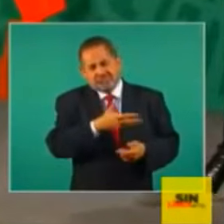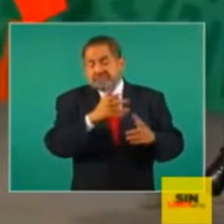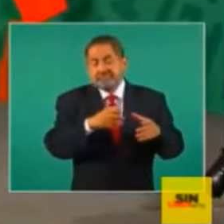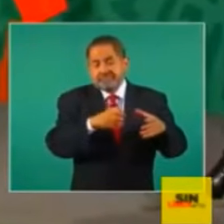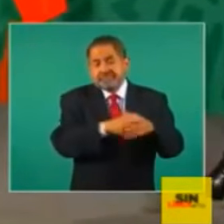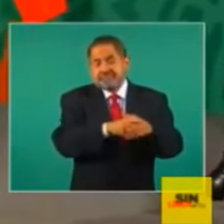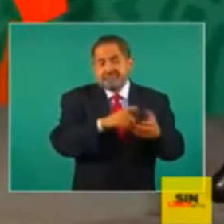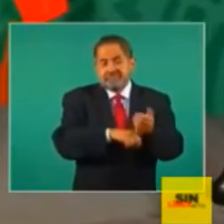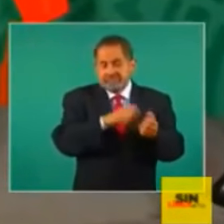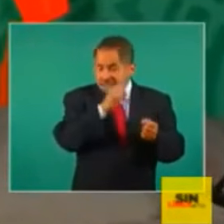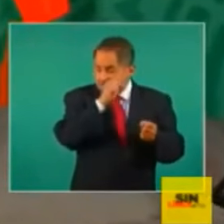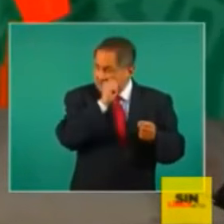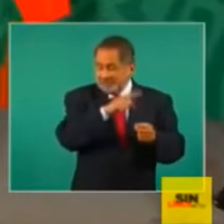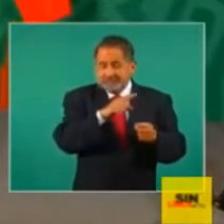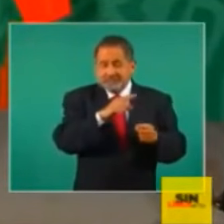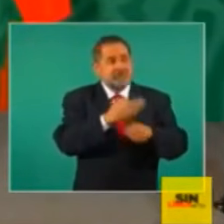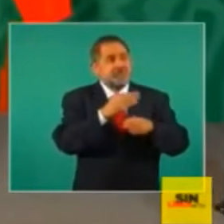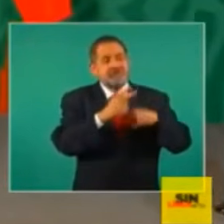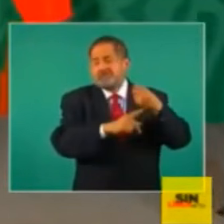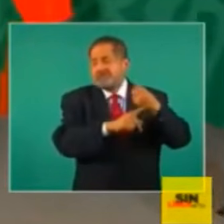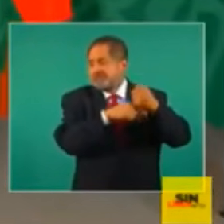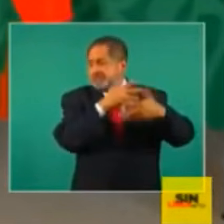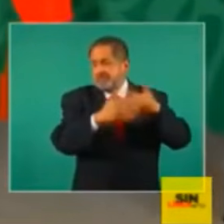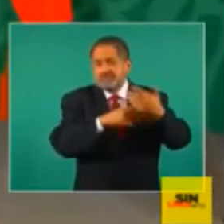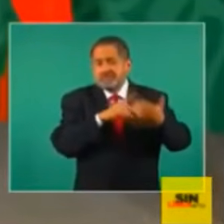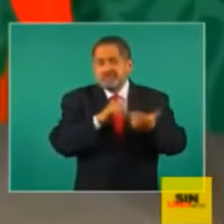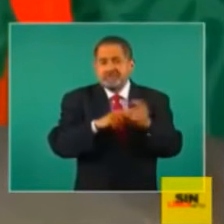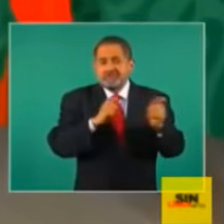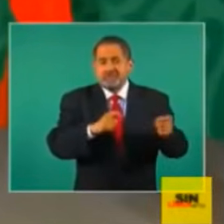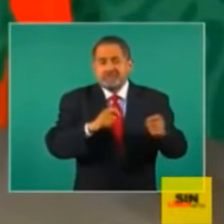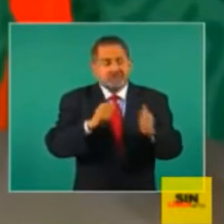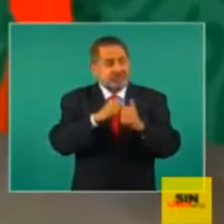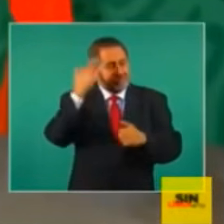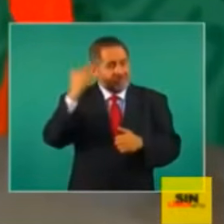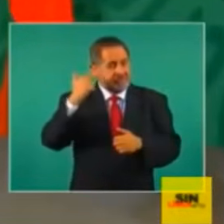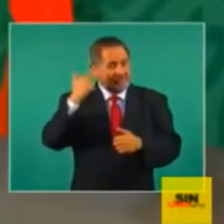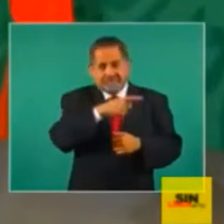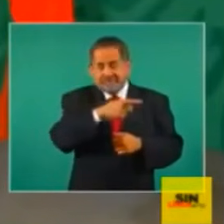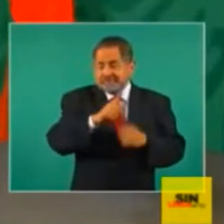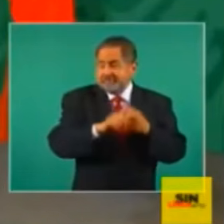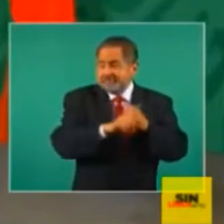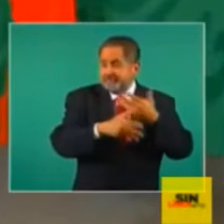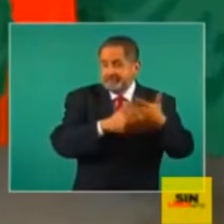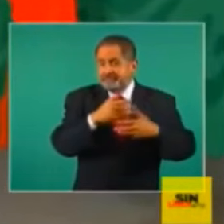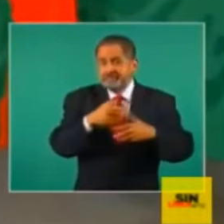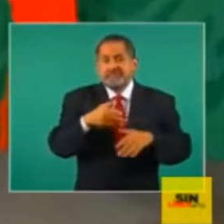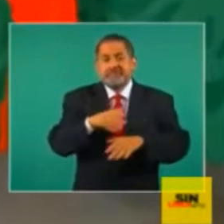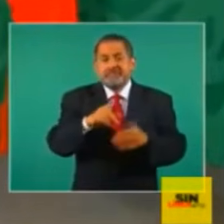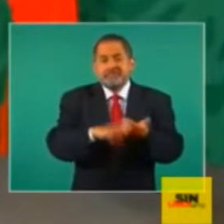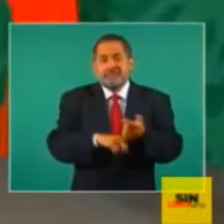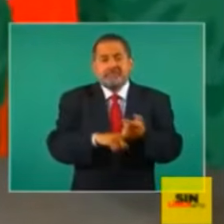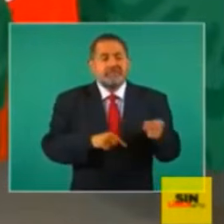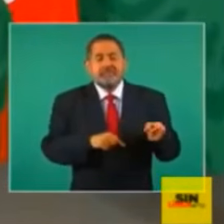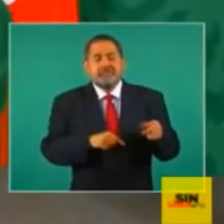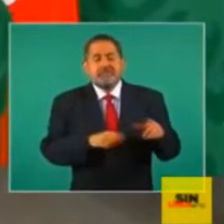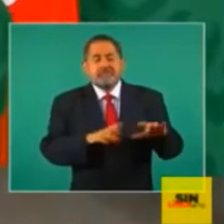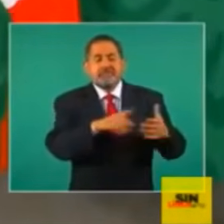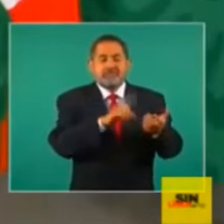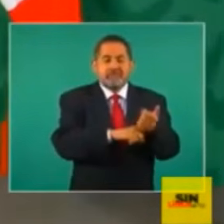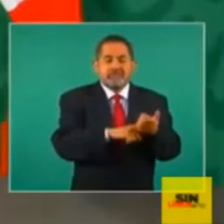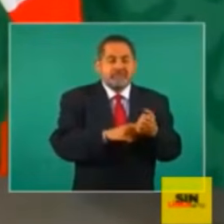hay todo un escándalo no lo tienes que ver con el drive sobre la utilización de